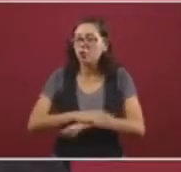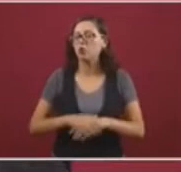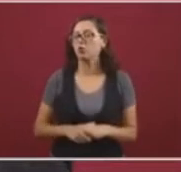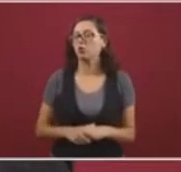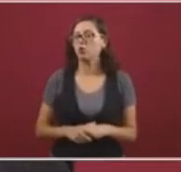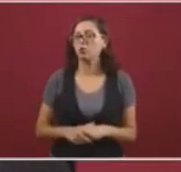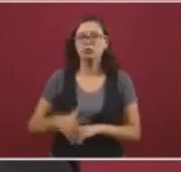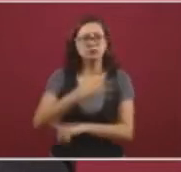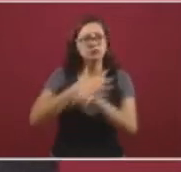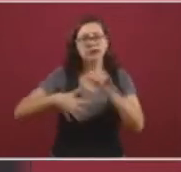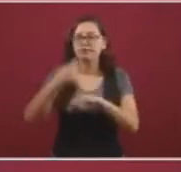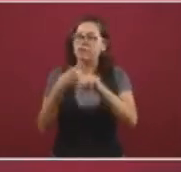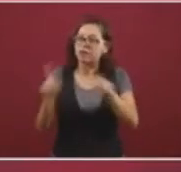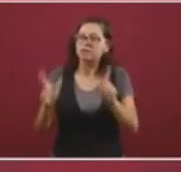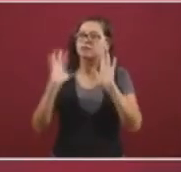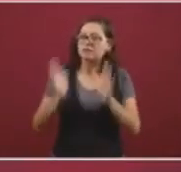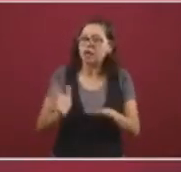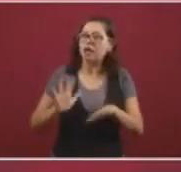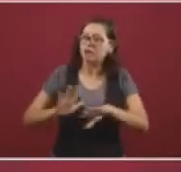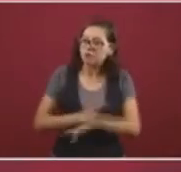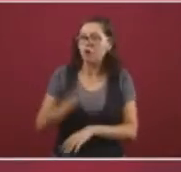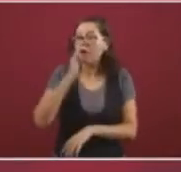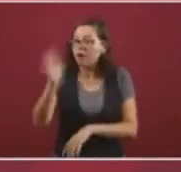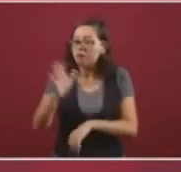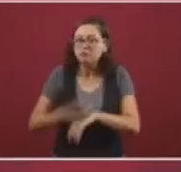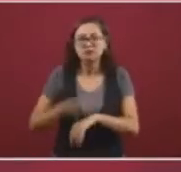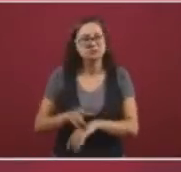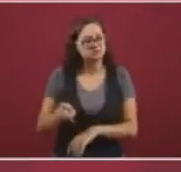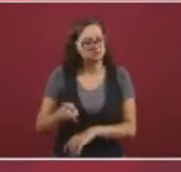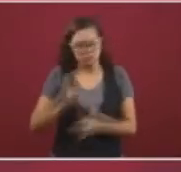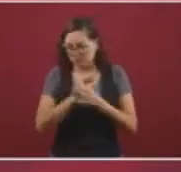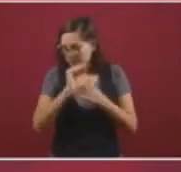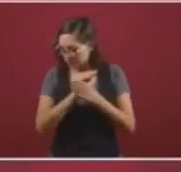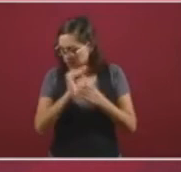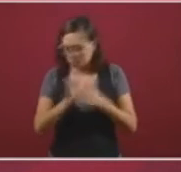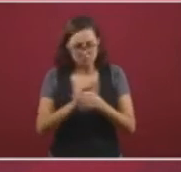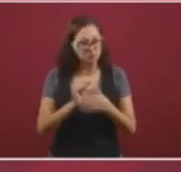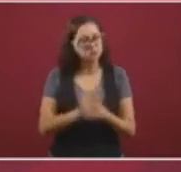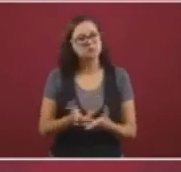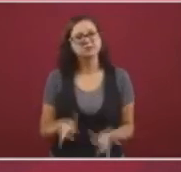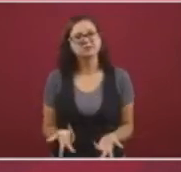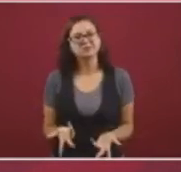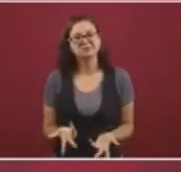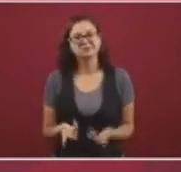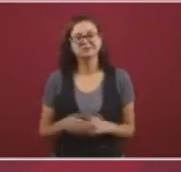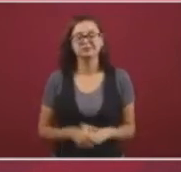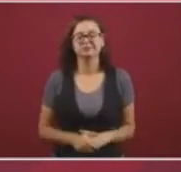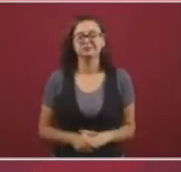cambió la realidad y no se dan por enterados. Presidente,